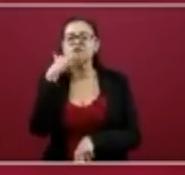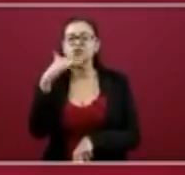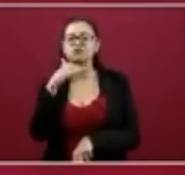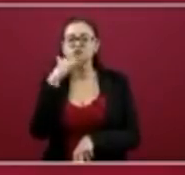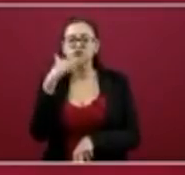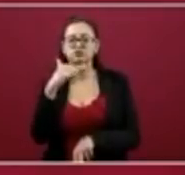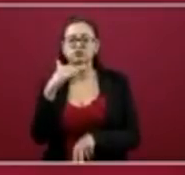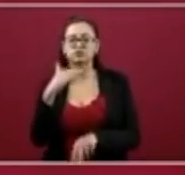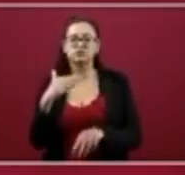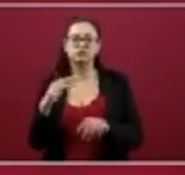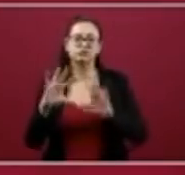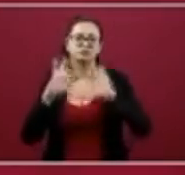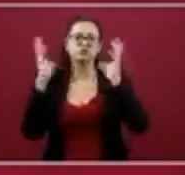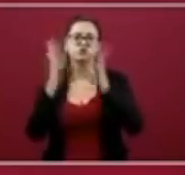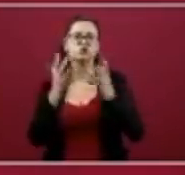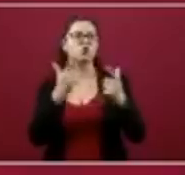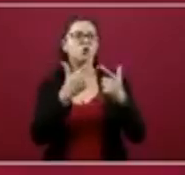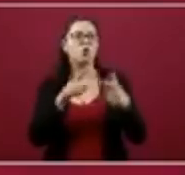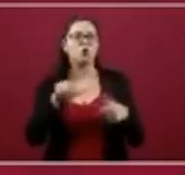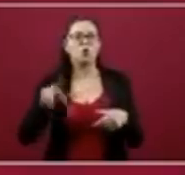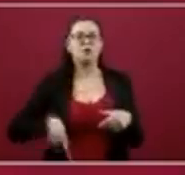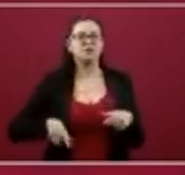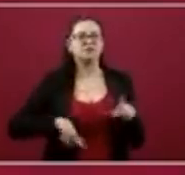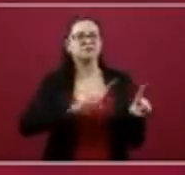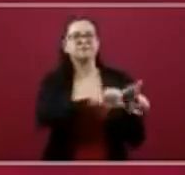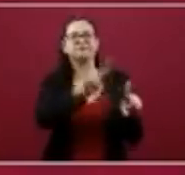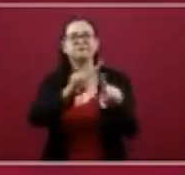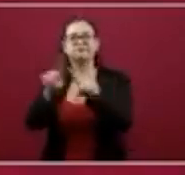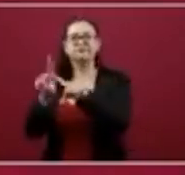de los gobiernos del mundo,